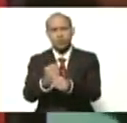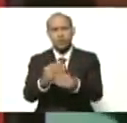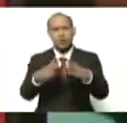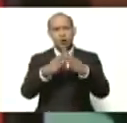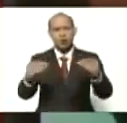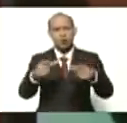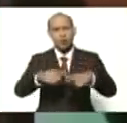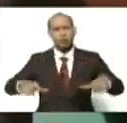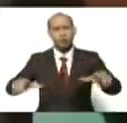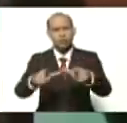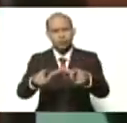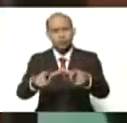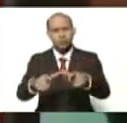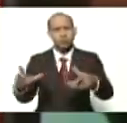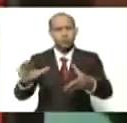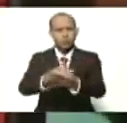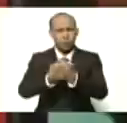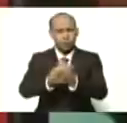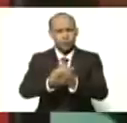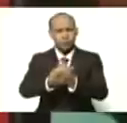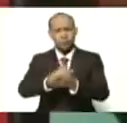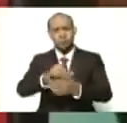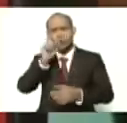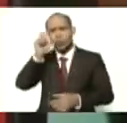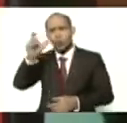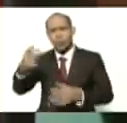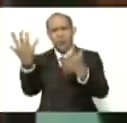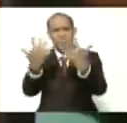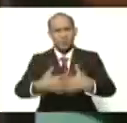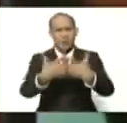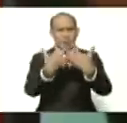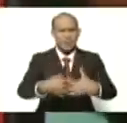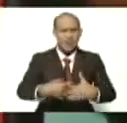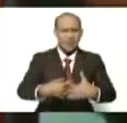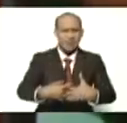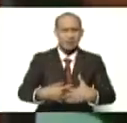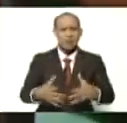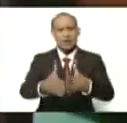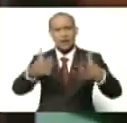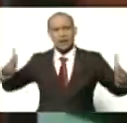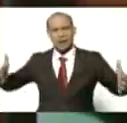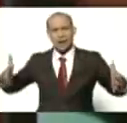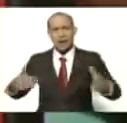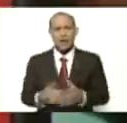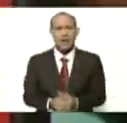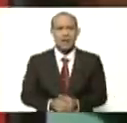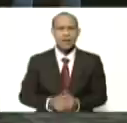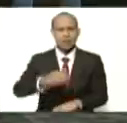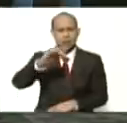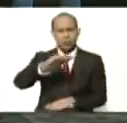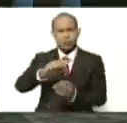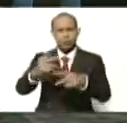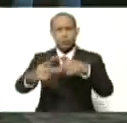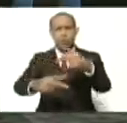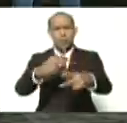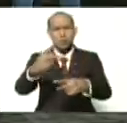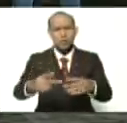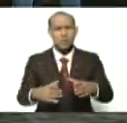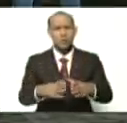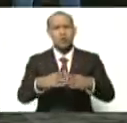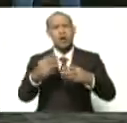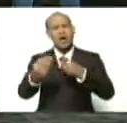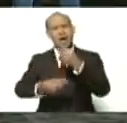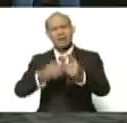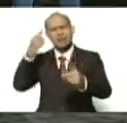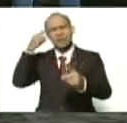los compañeros de la pesca industrial los compañeros de todas las enlatadoras la procesadora para así